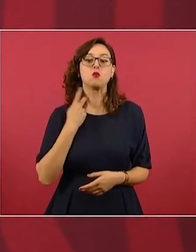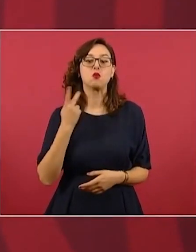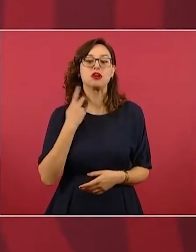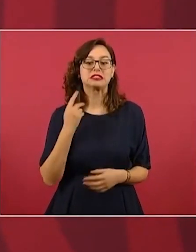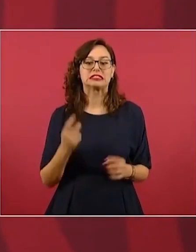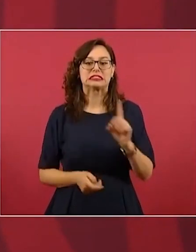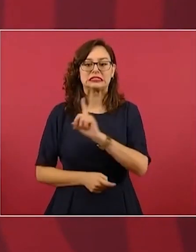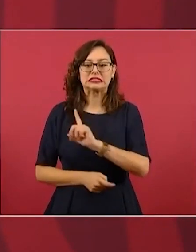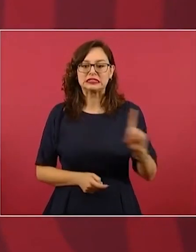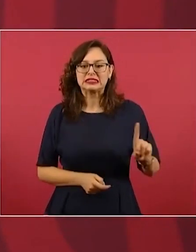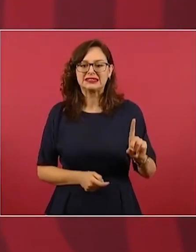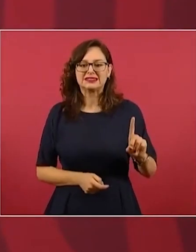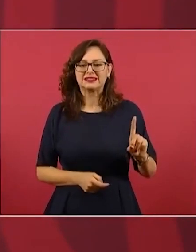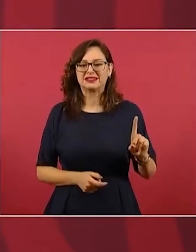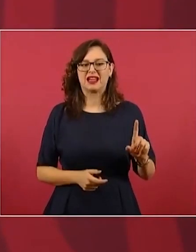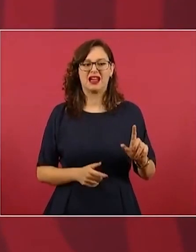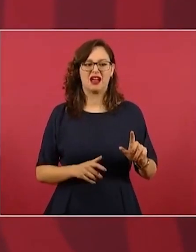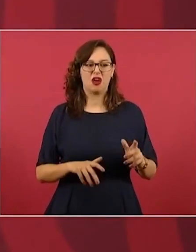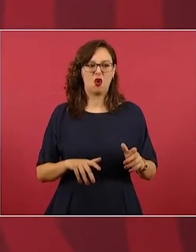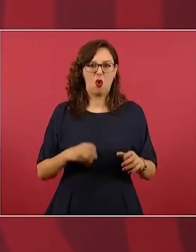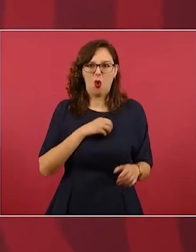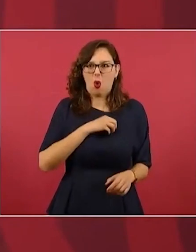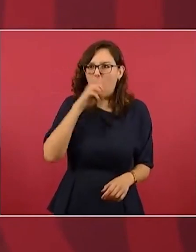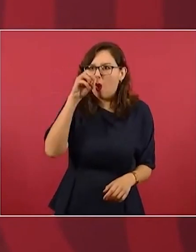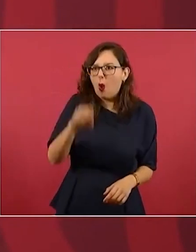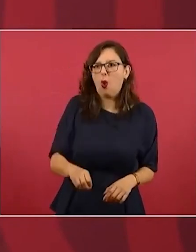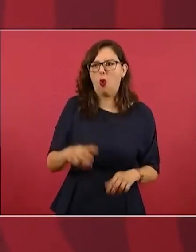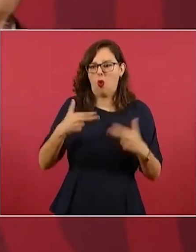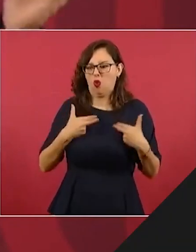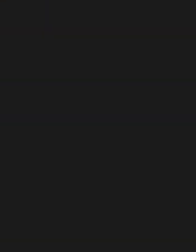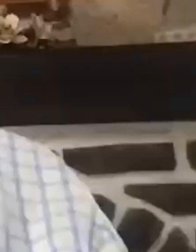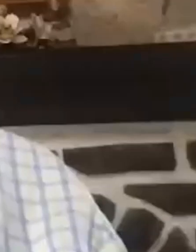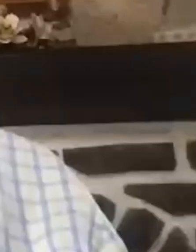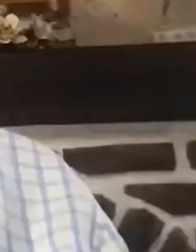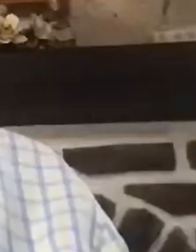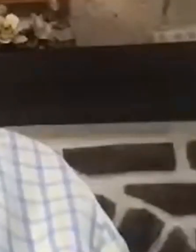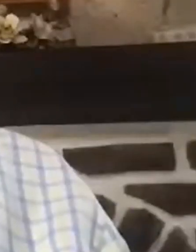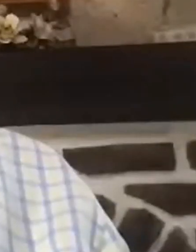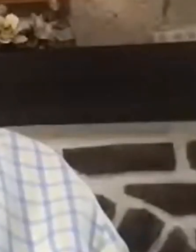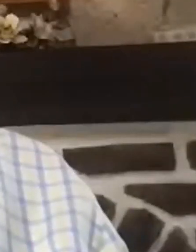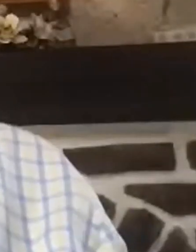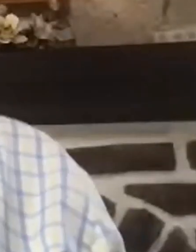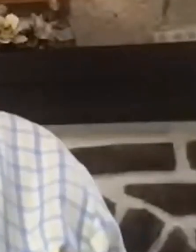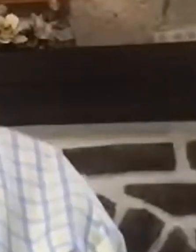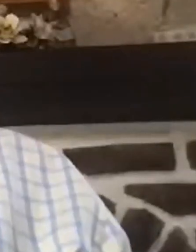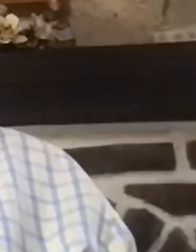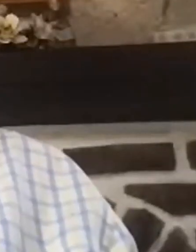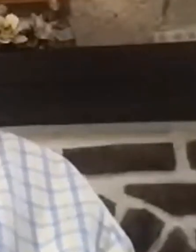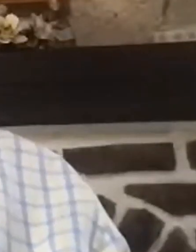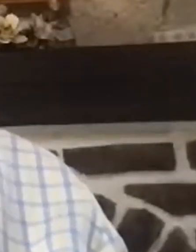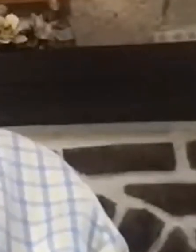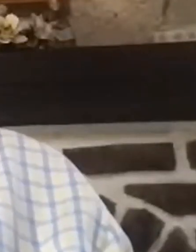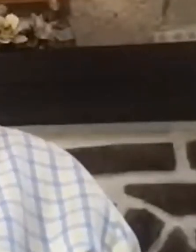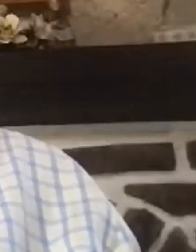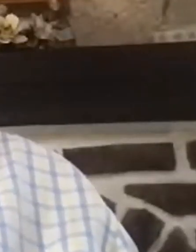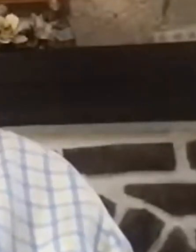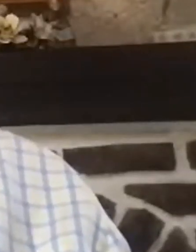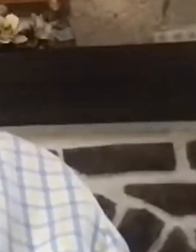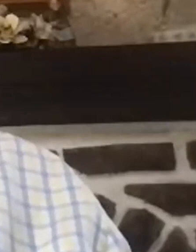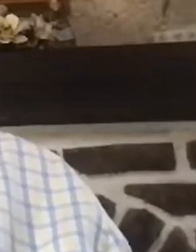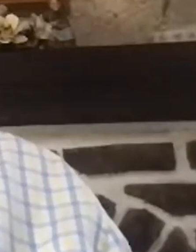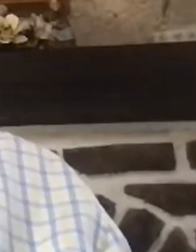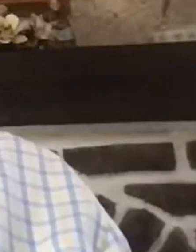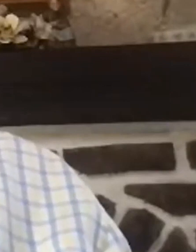española. No, eso existe. La verdad, no entiendo nada. Les voy a decir por